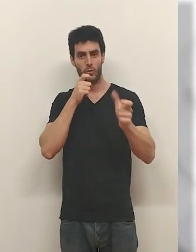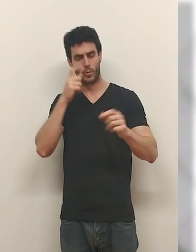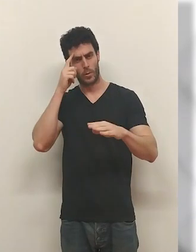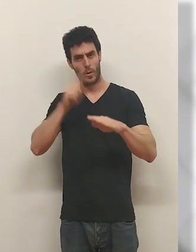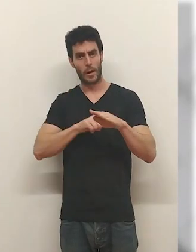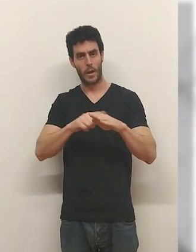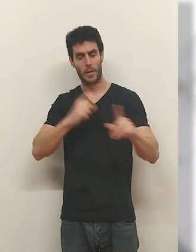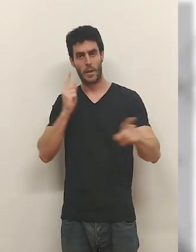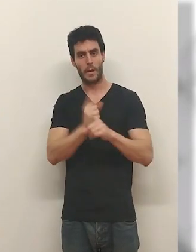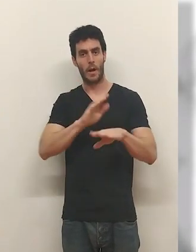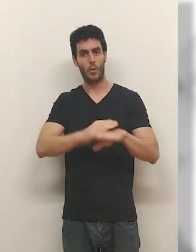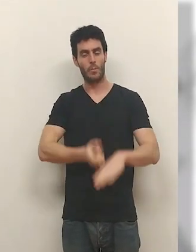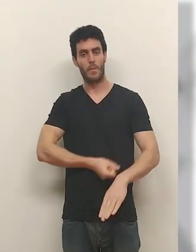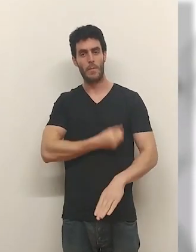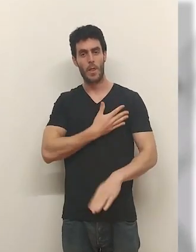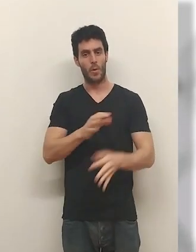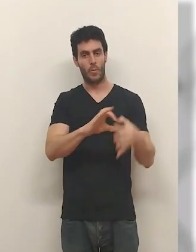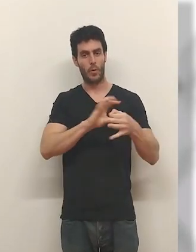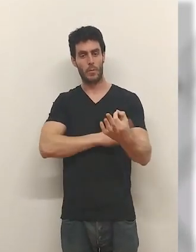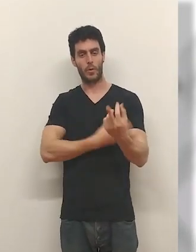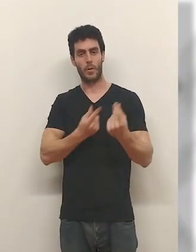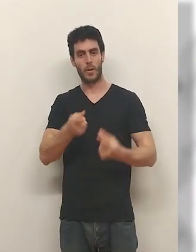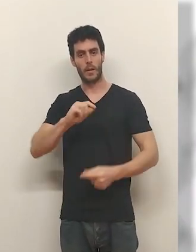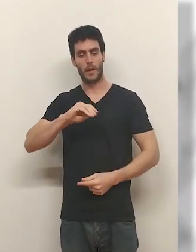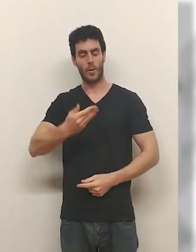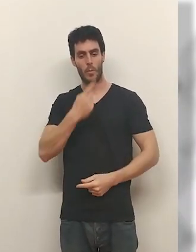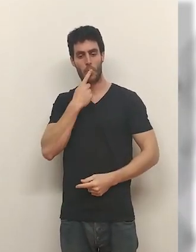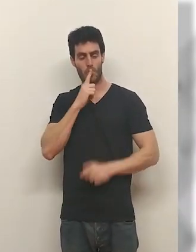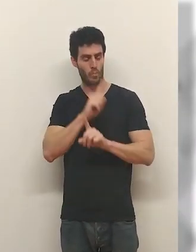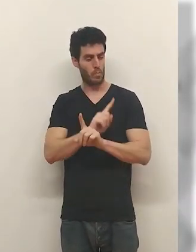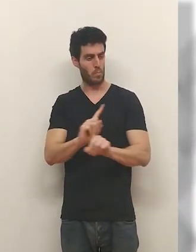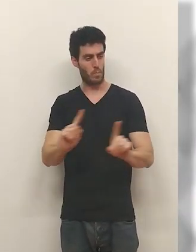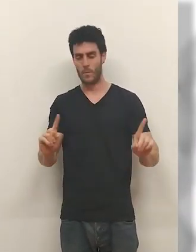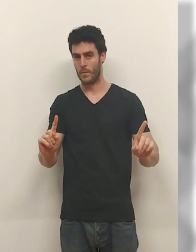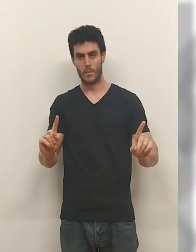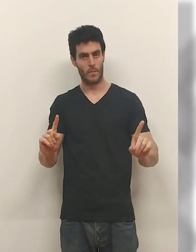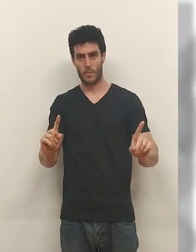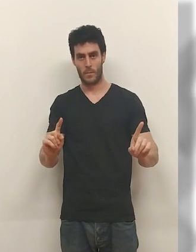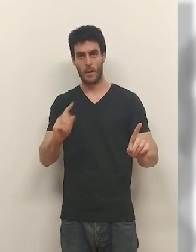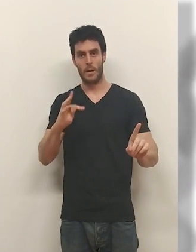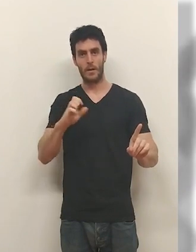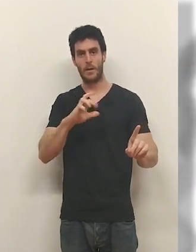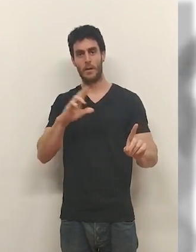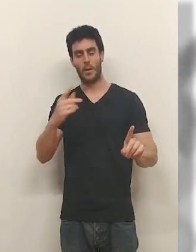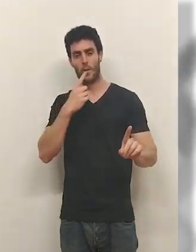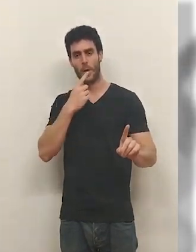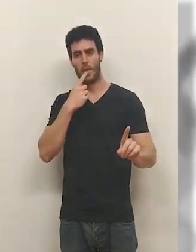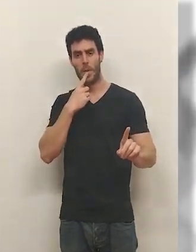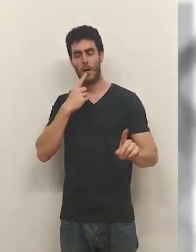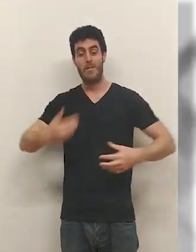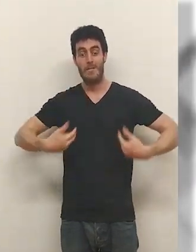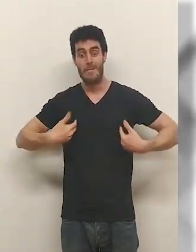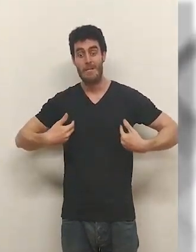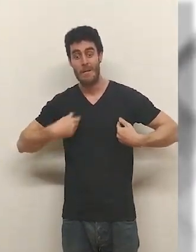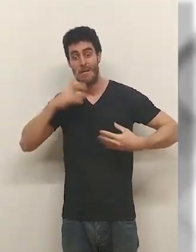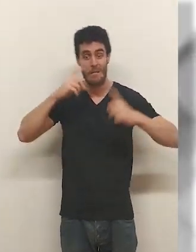racistas por parte de la afición blanquirroja y que el club riojano, conocedor de estos hechos, no hizo nada. Tior ha contado que había gente que le hacía el